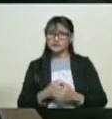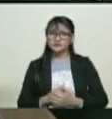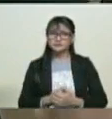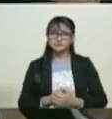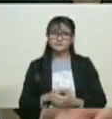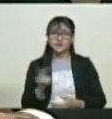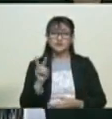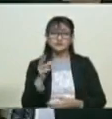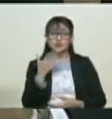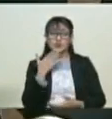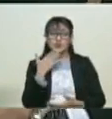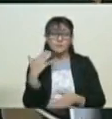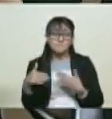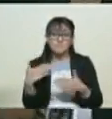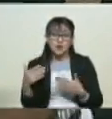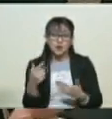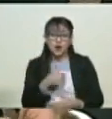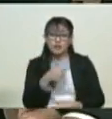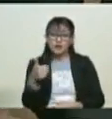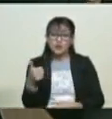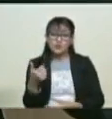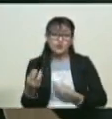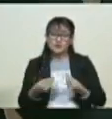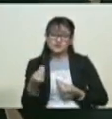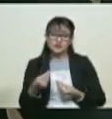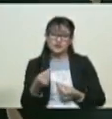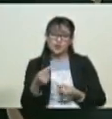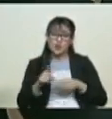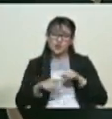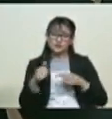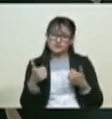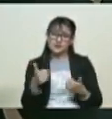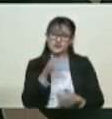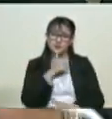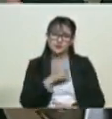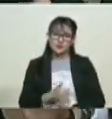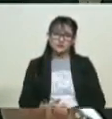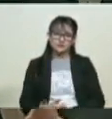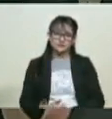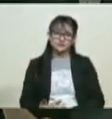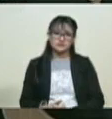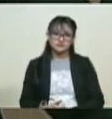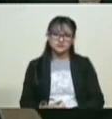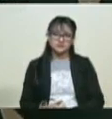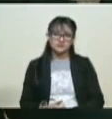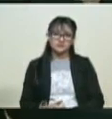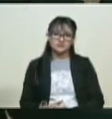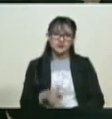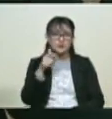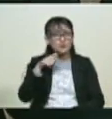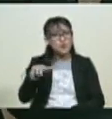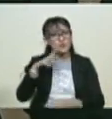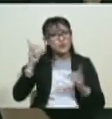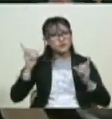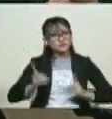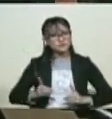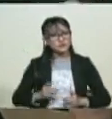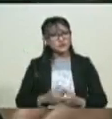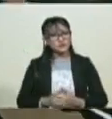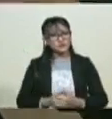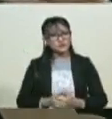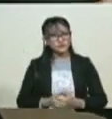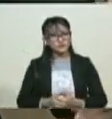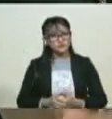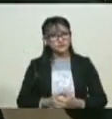país no es mejor es porque cada uno de nosotros no está haciendo lo que tiene que hacer ya el pueblo decidió usted